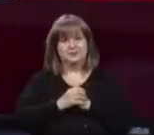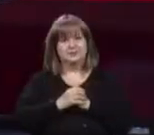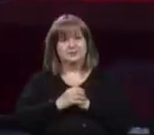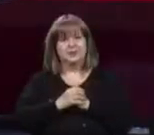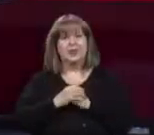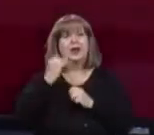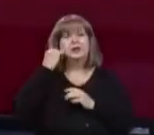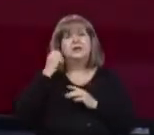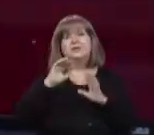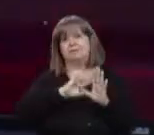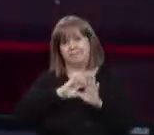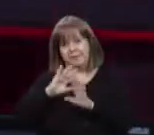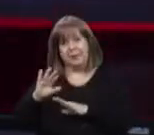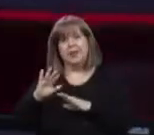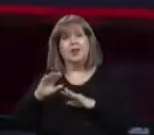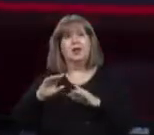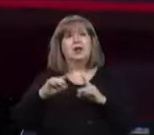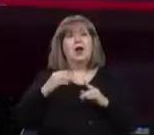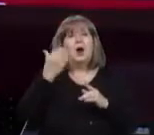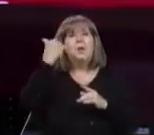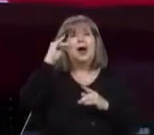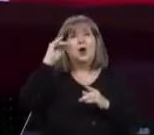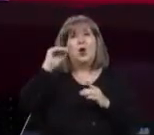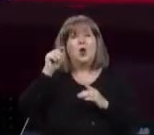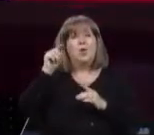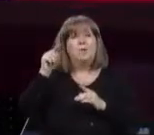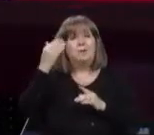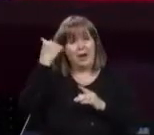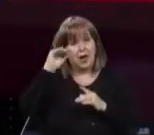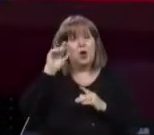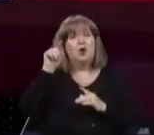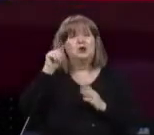Después de 21 rondas consecutivas, el Banco Central debió volver a intervenir en el mercado de